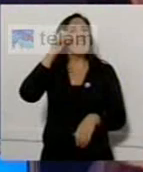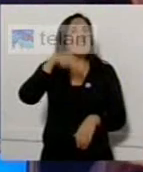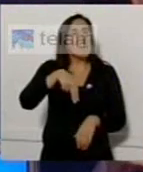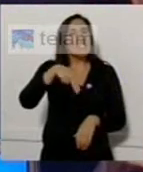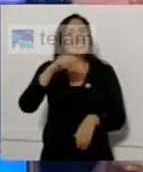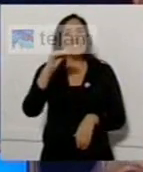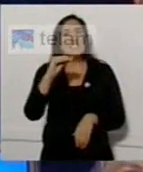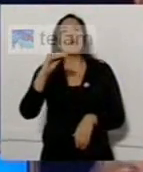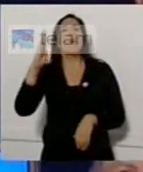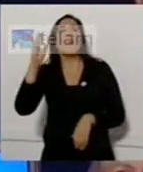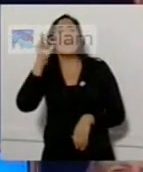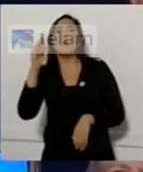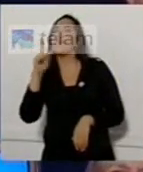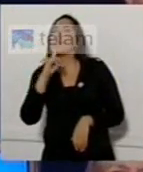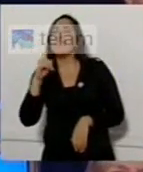en el Villiquen,